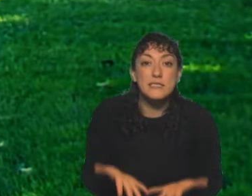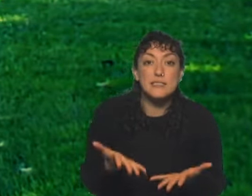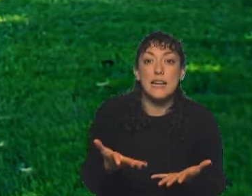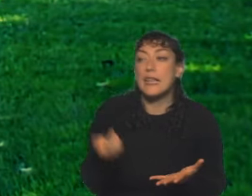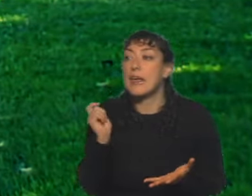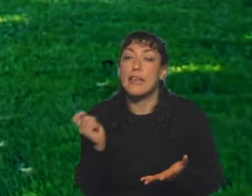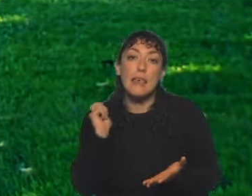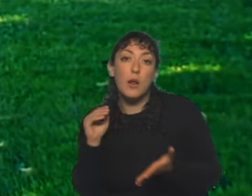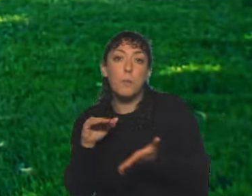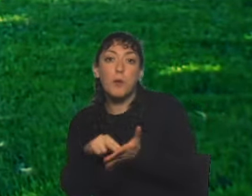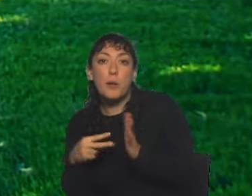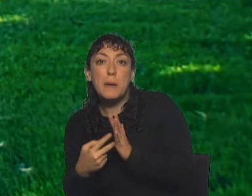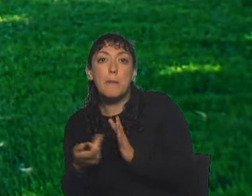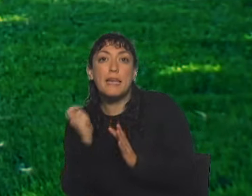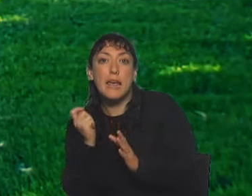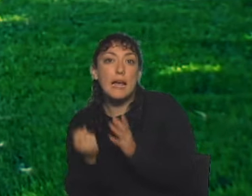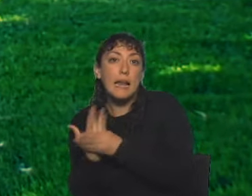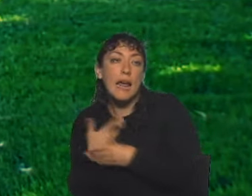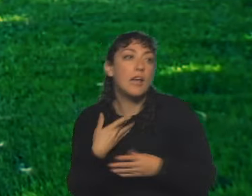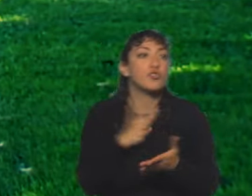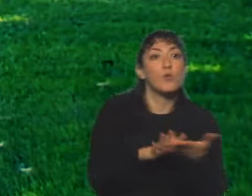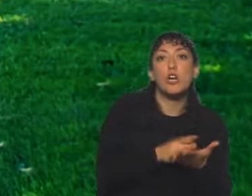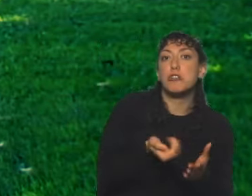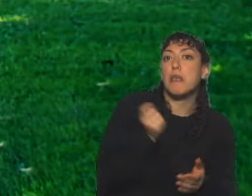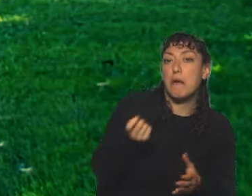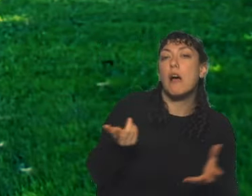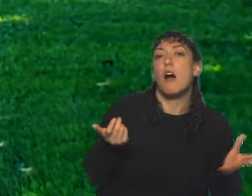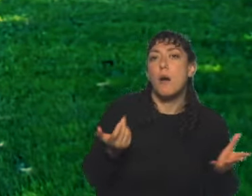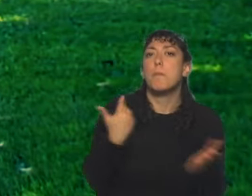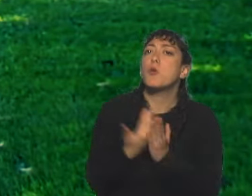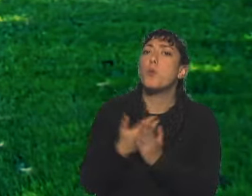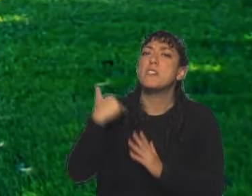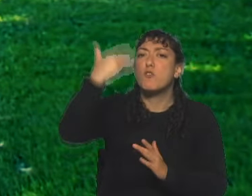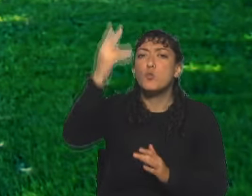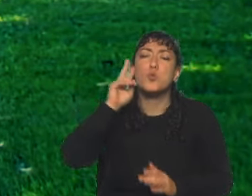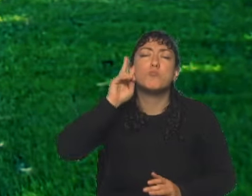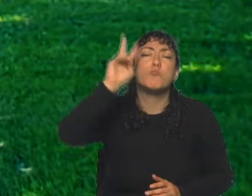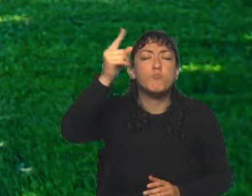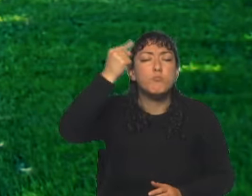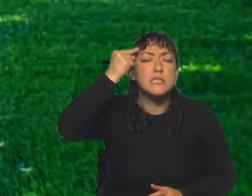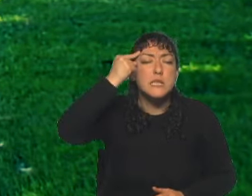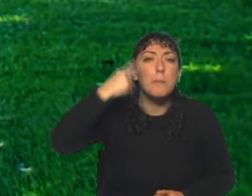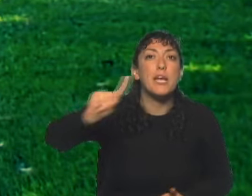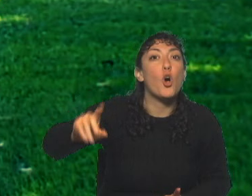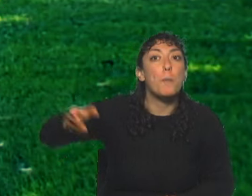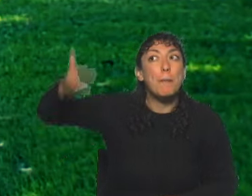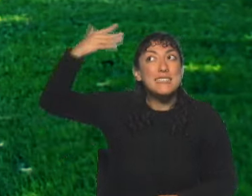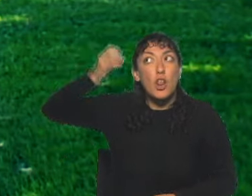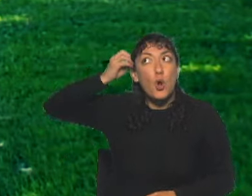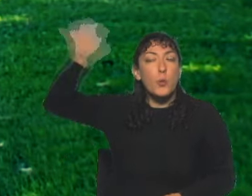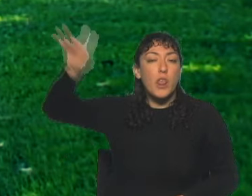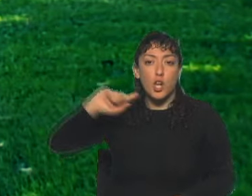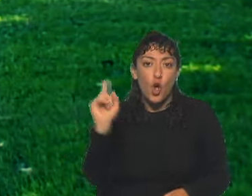creó el problema y quién lo resolvió. Los invito a mirar hacia adelante, sin olvidar el pasado. Había un